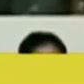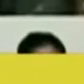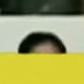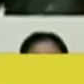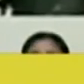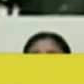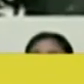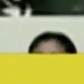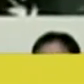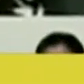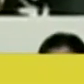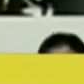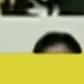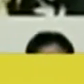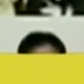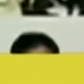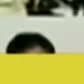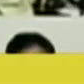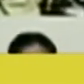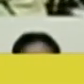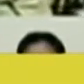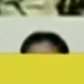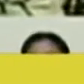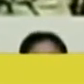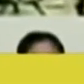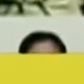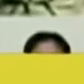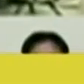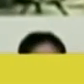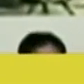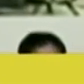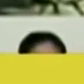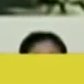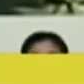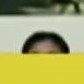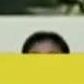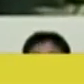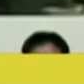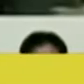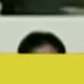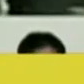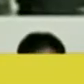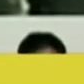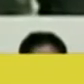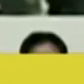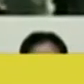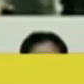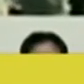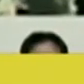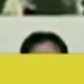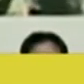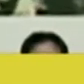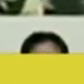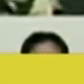a principios axiológicos y valores éticos y morales, espirituales y socialistas, a través de procesos